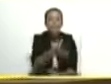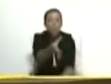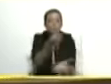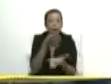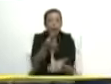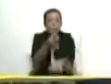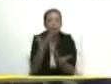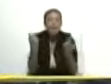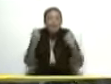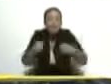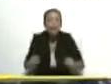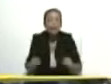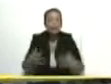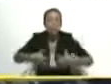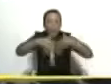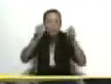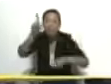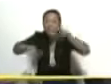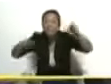el intento de guerra civil.